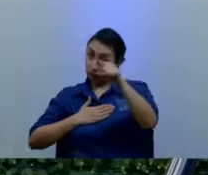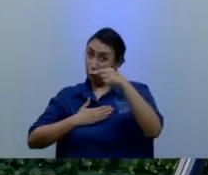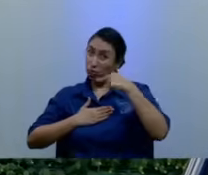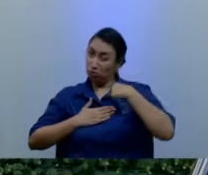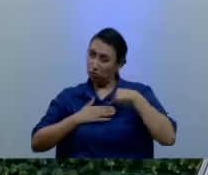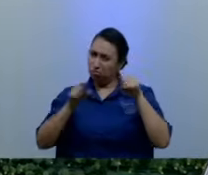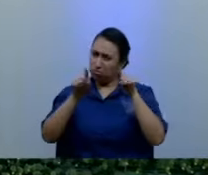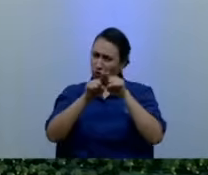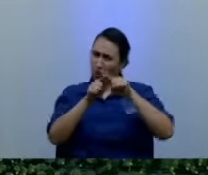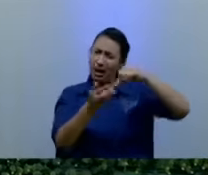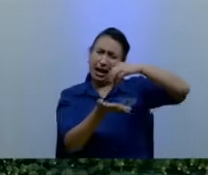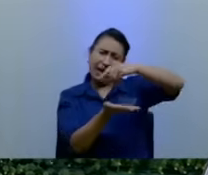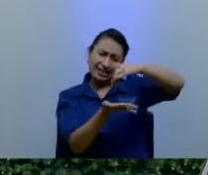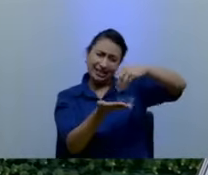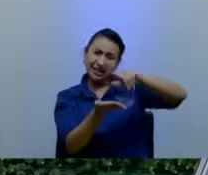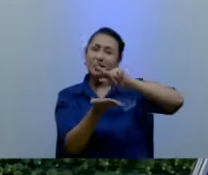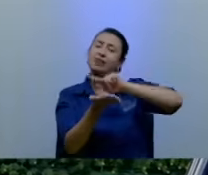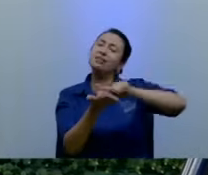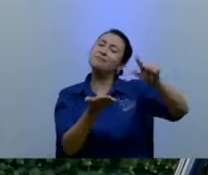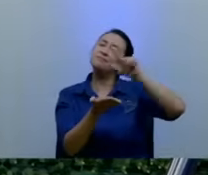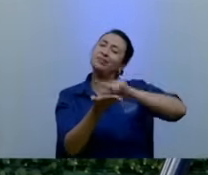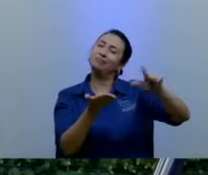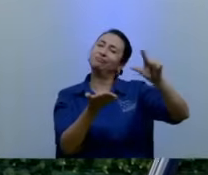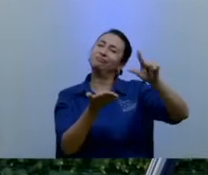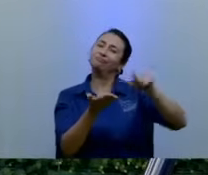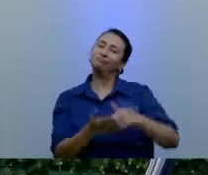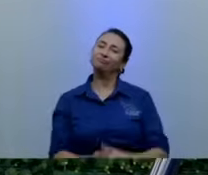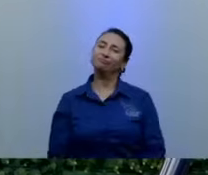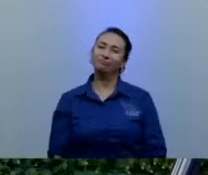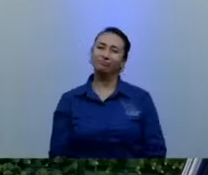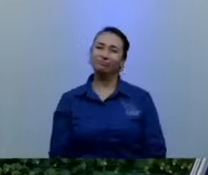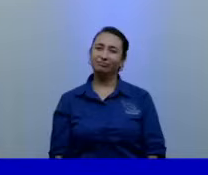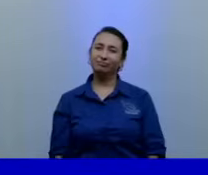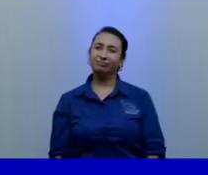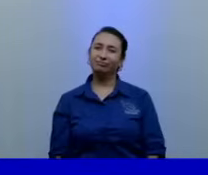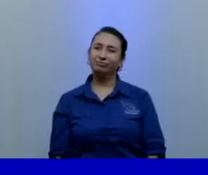¿Qué otra cosa? Sí, evitando la corrupción. Bueno,